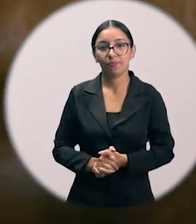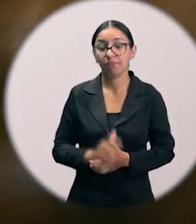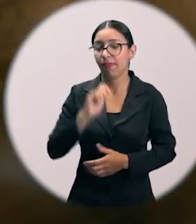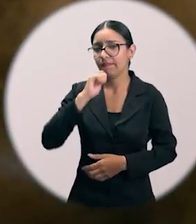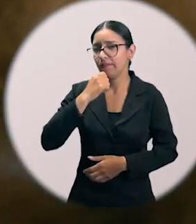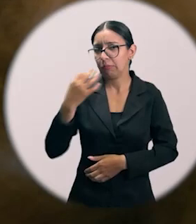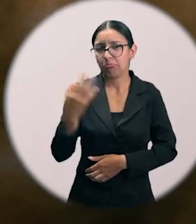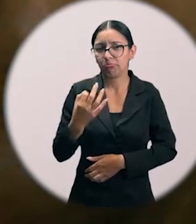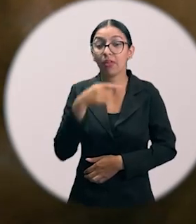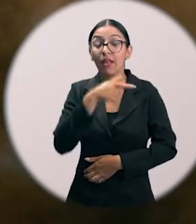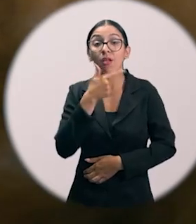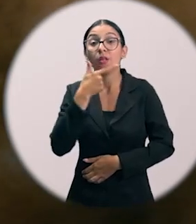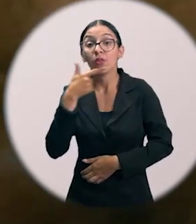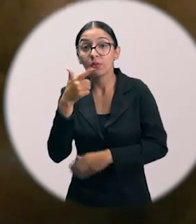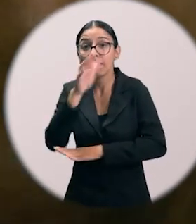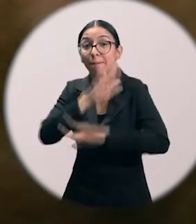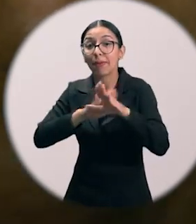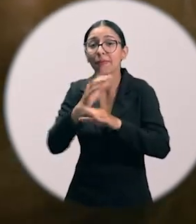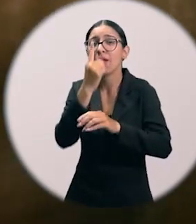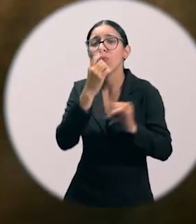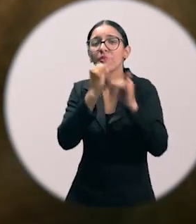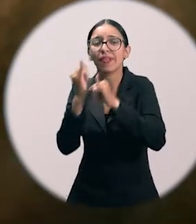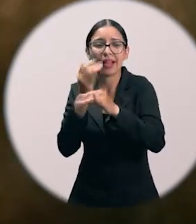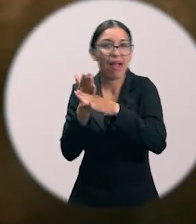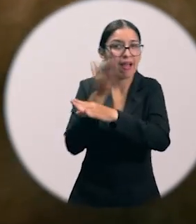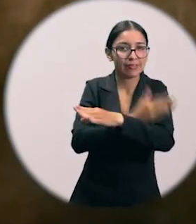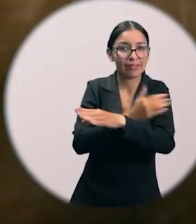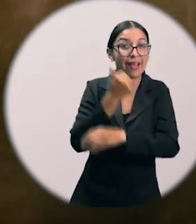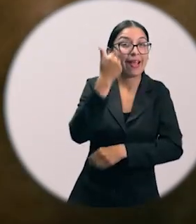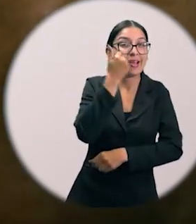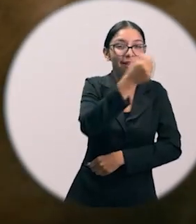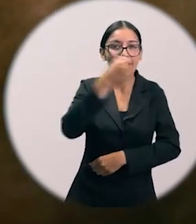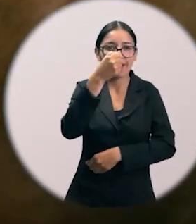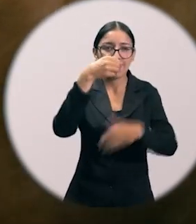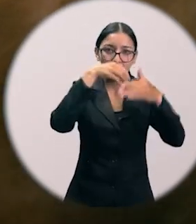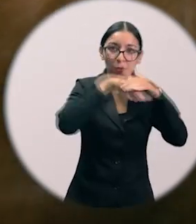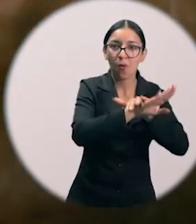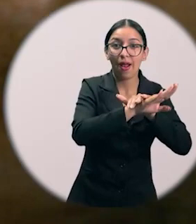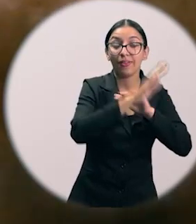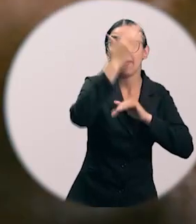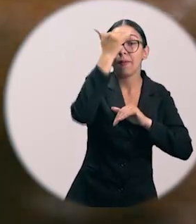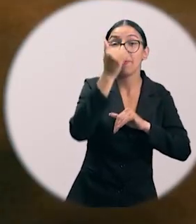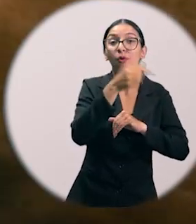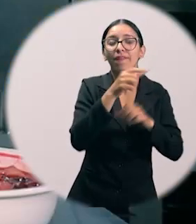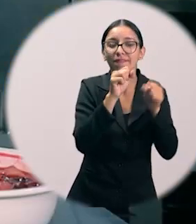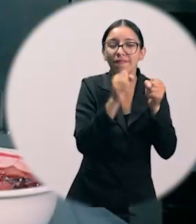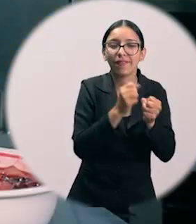Que queda rico. Este postre también podemos preparar un día antes, poner en la heladera, porque es delicioso que esté